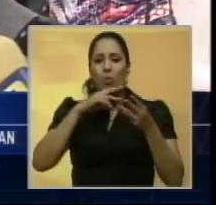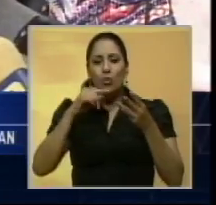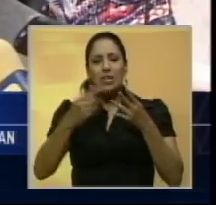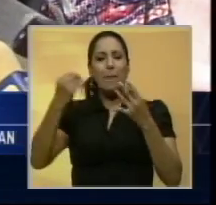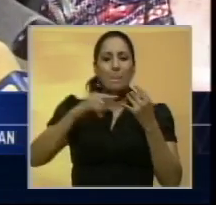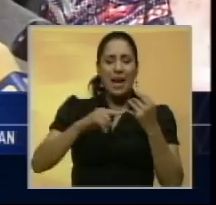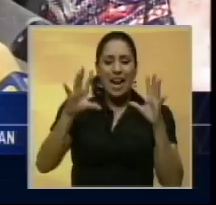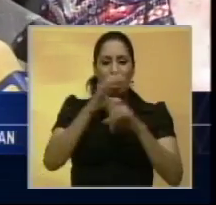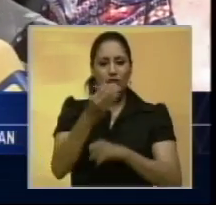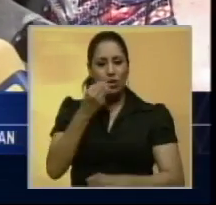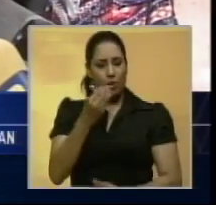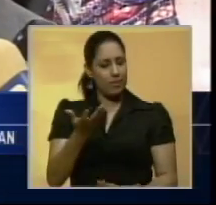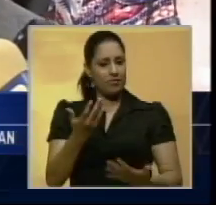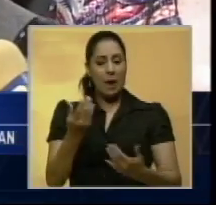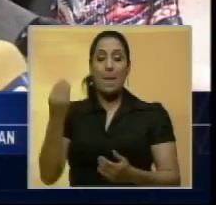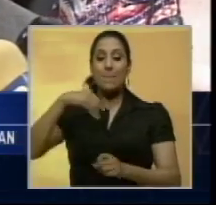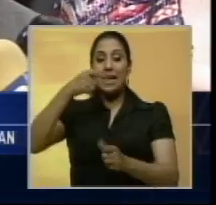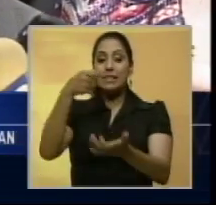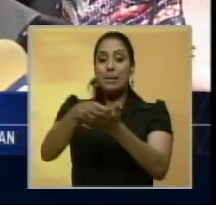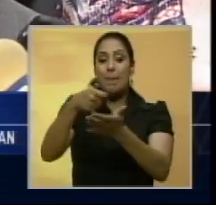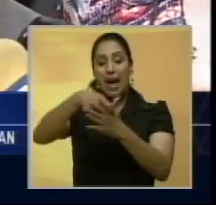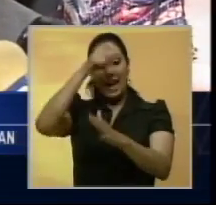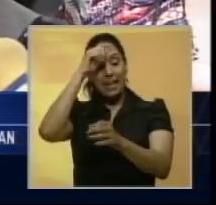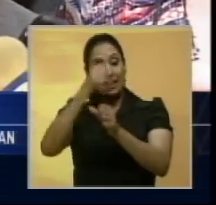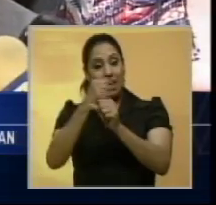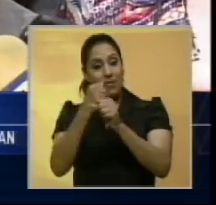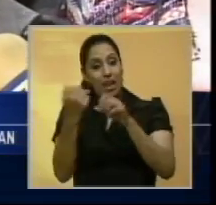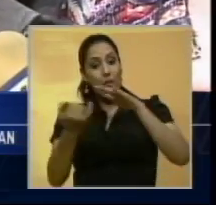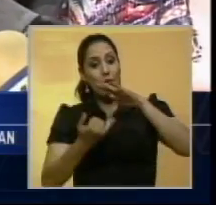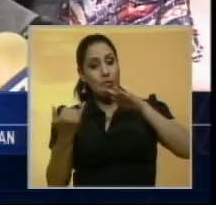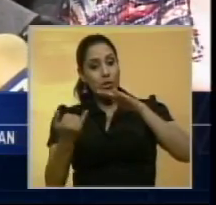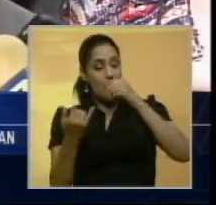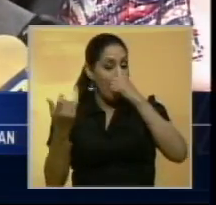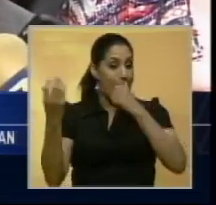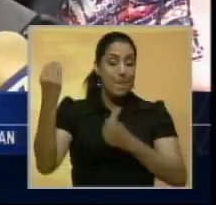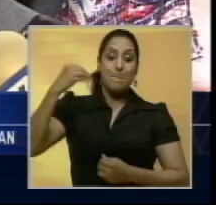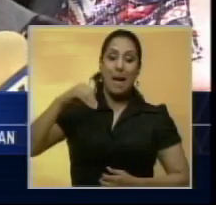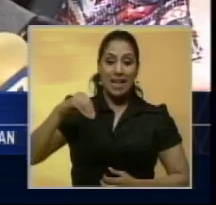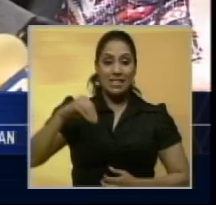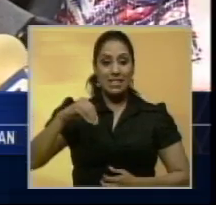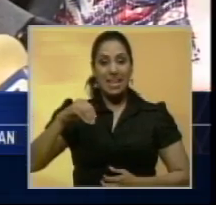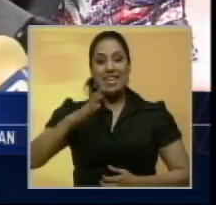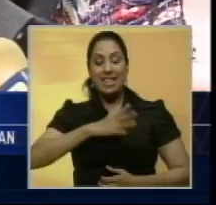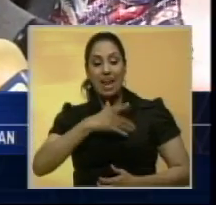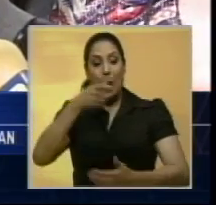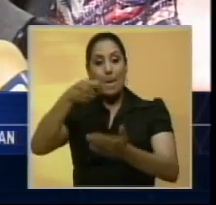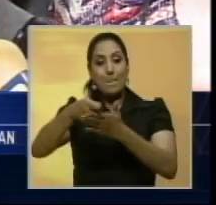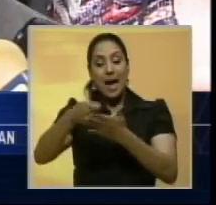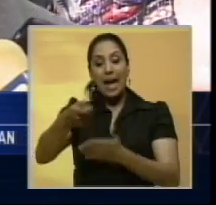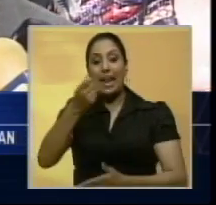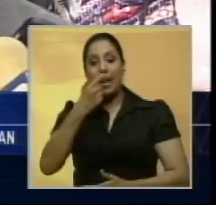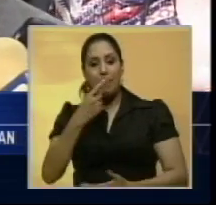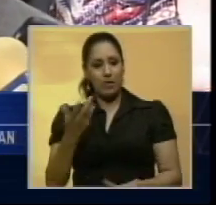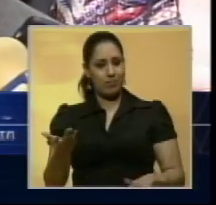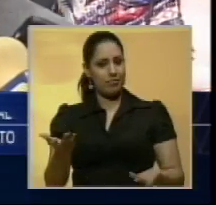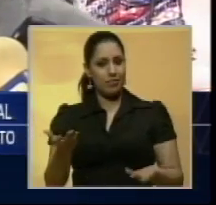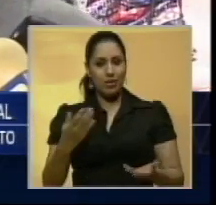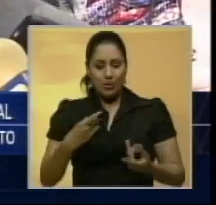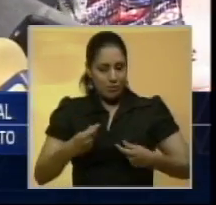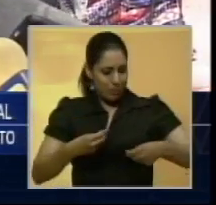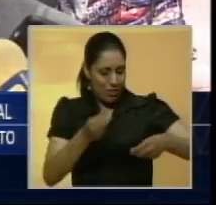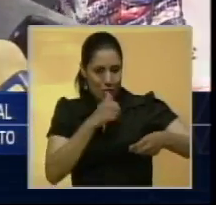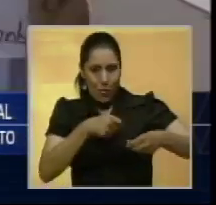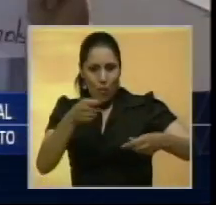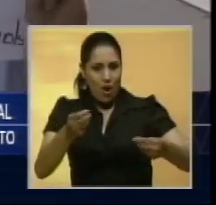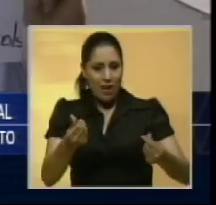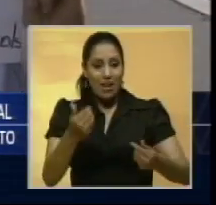una cena. Además se pague a los trabajadores de la institución. Además de eso, quiere que le den las medicinas. Más de